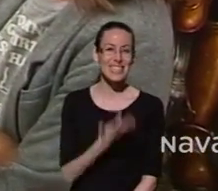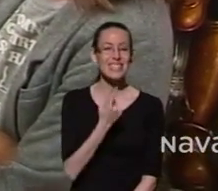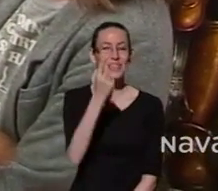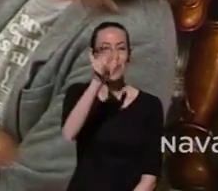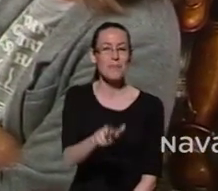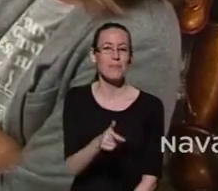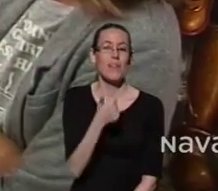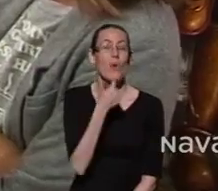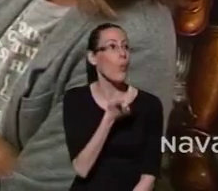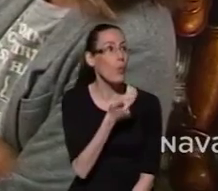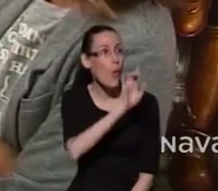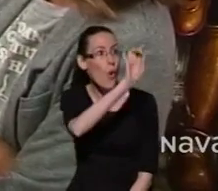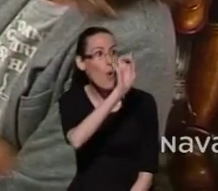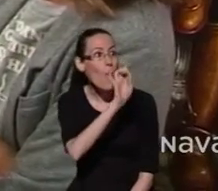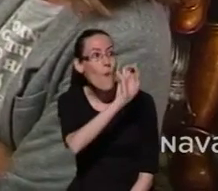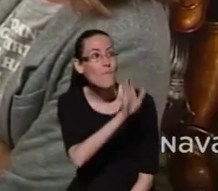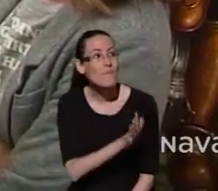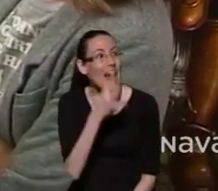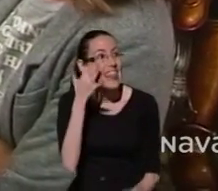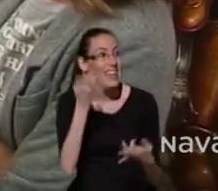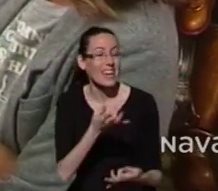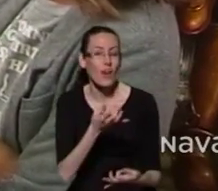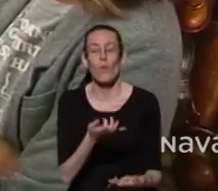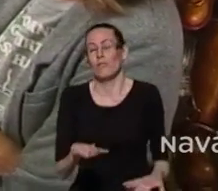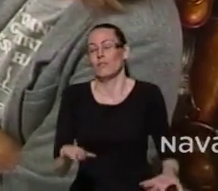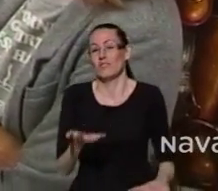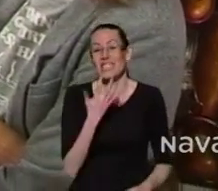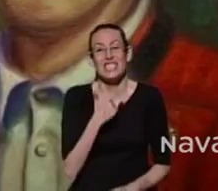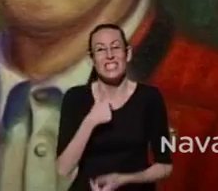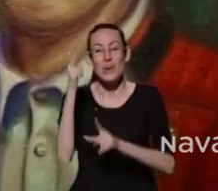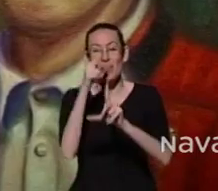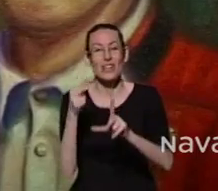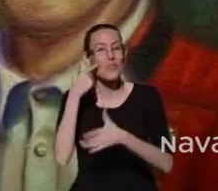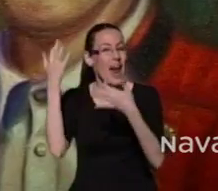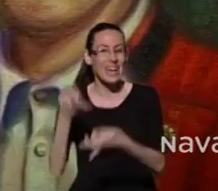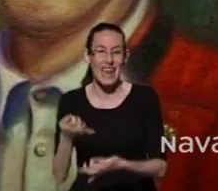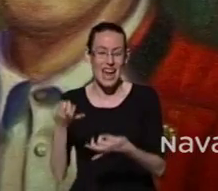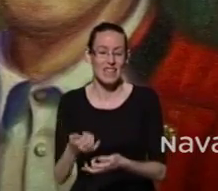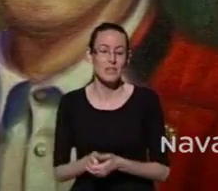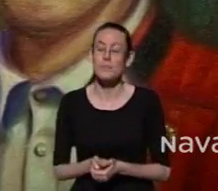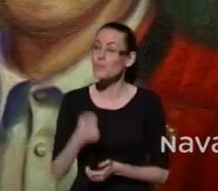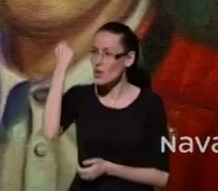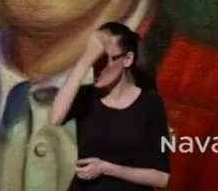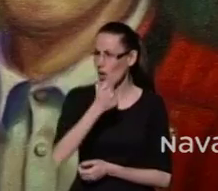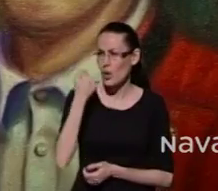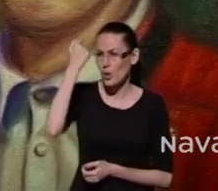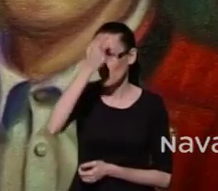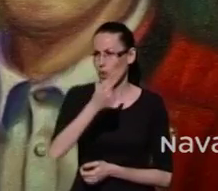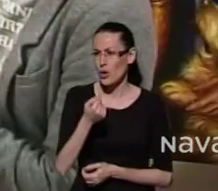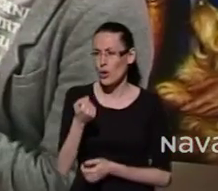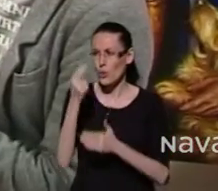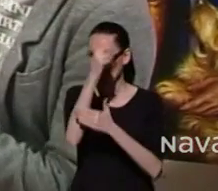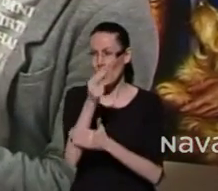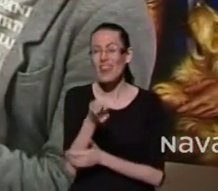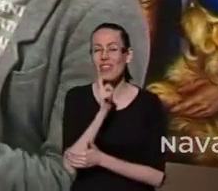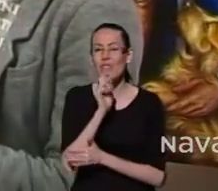parecen reales, si justamente estás pintando pintura realista, ¿qué más quieres oír que eso? Un rostro es difícil de plasmarlo,